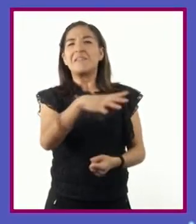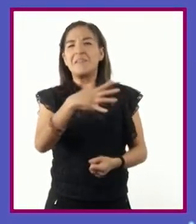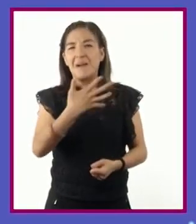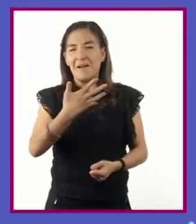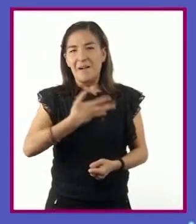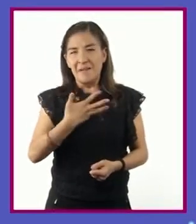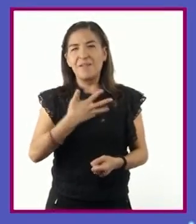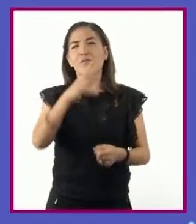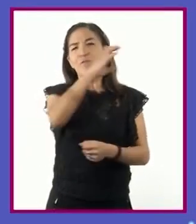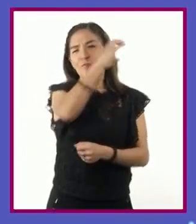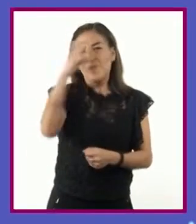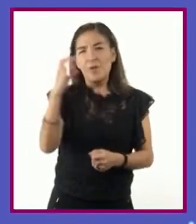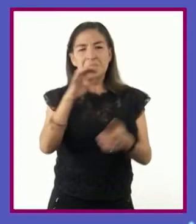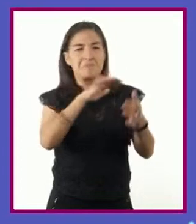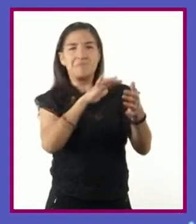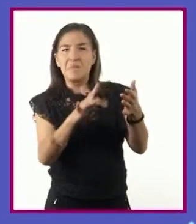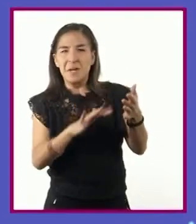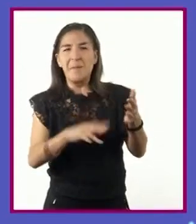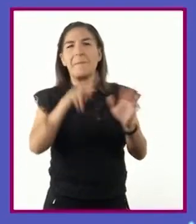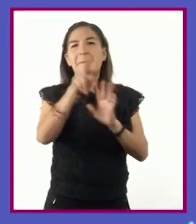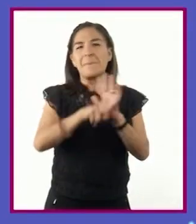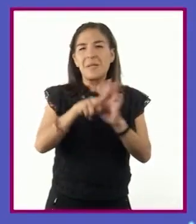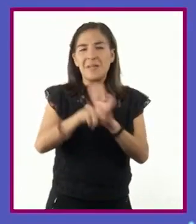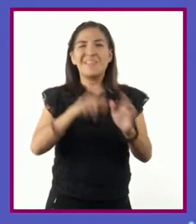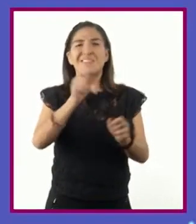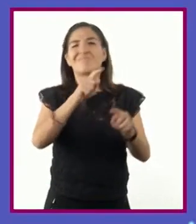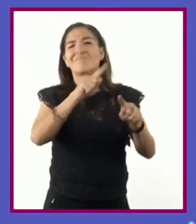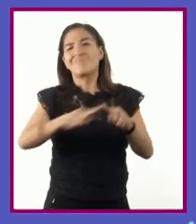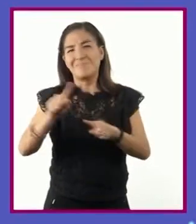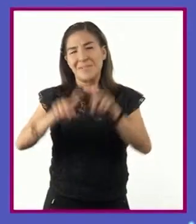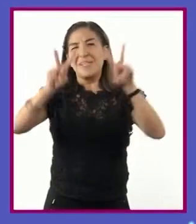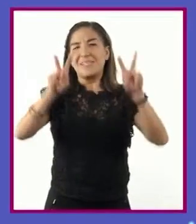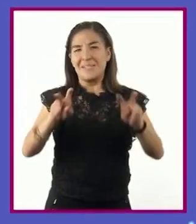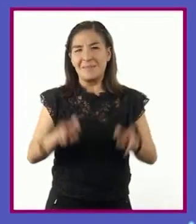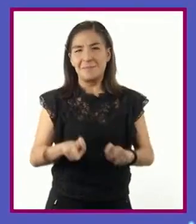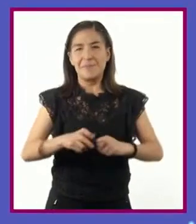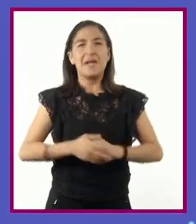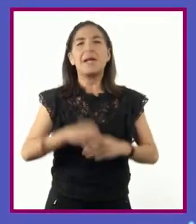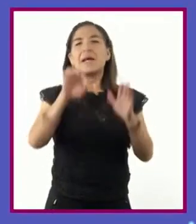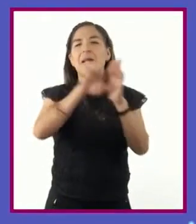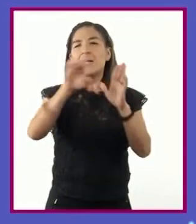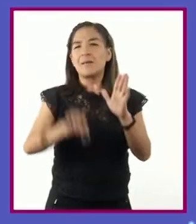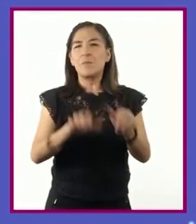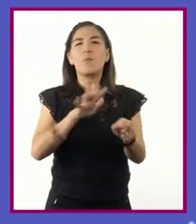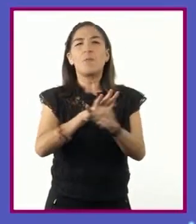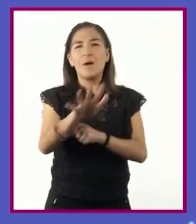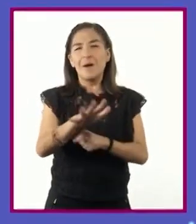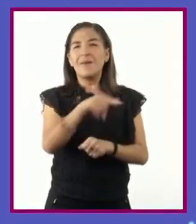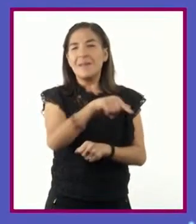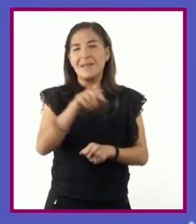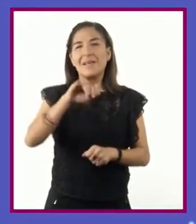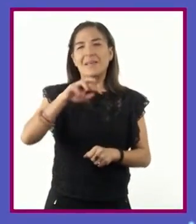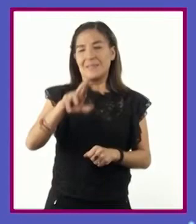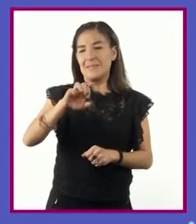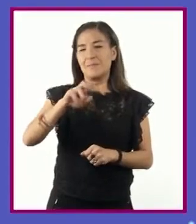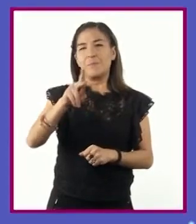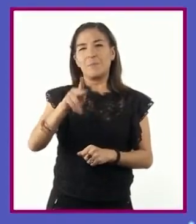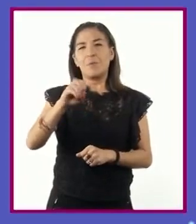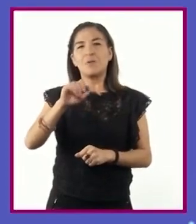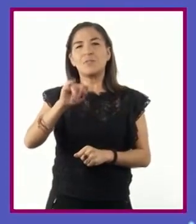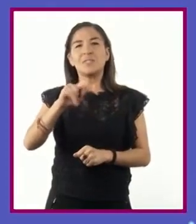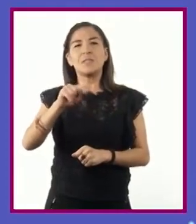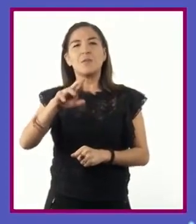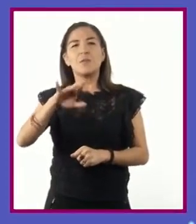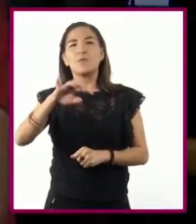textos, fotografías y videos de infinidad de temas. Un ejemplo de repositorio es